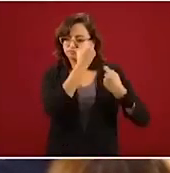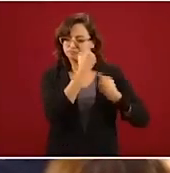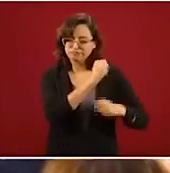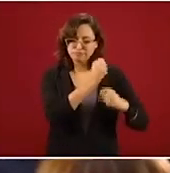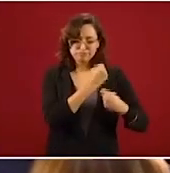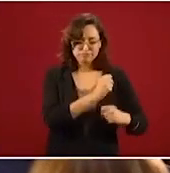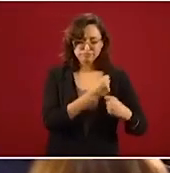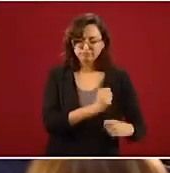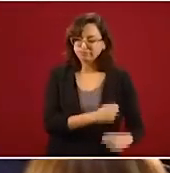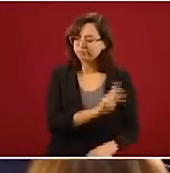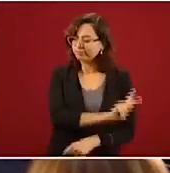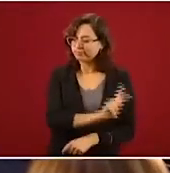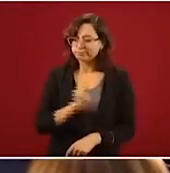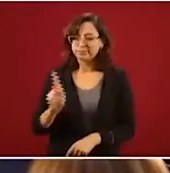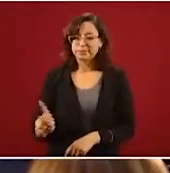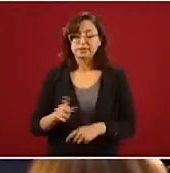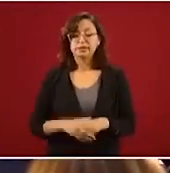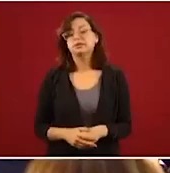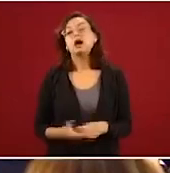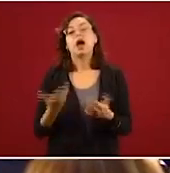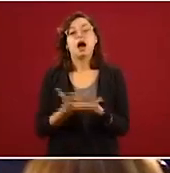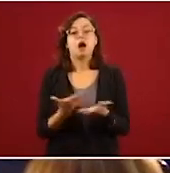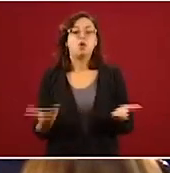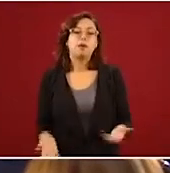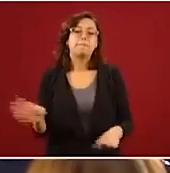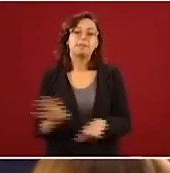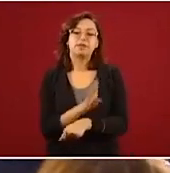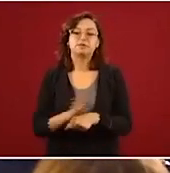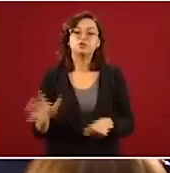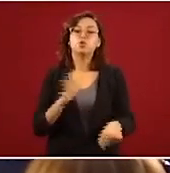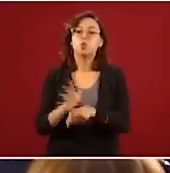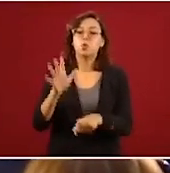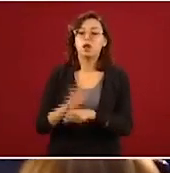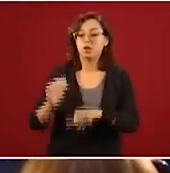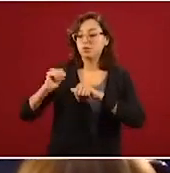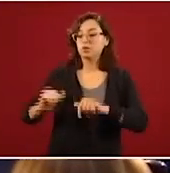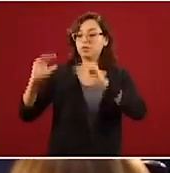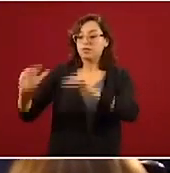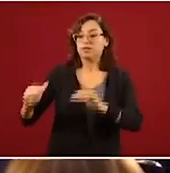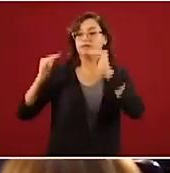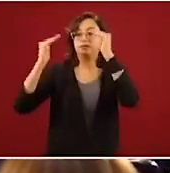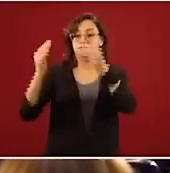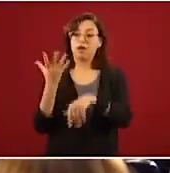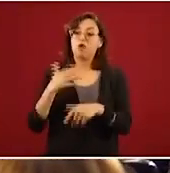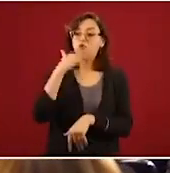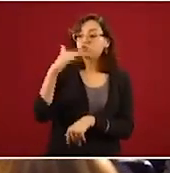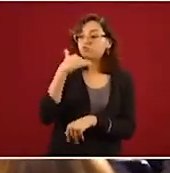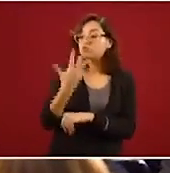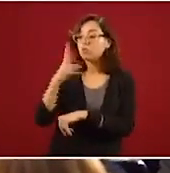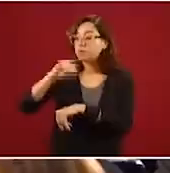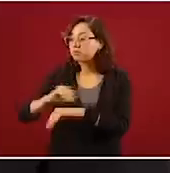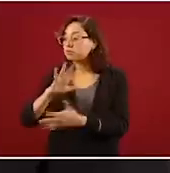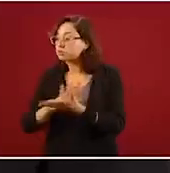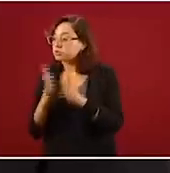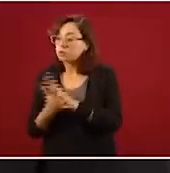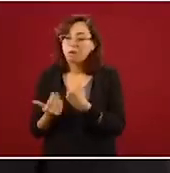La ventaja es que arriba no se permite la corrupción, no hay